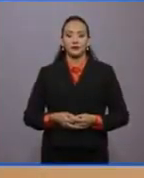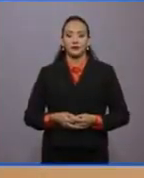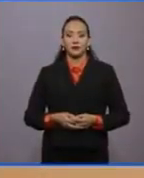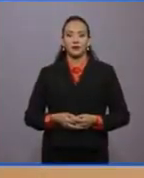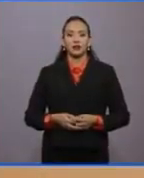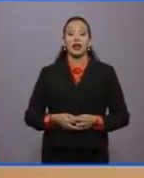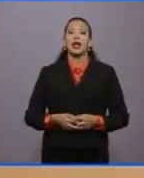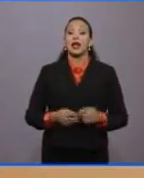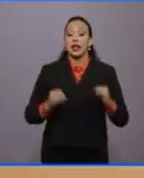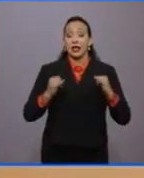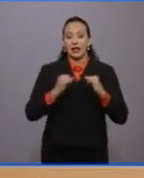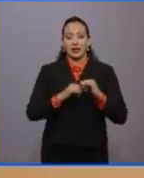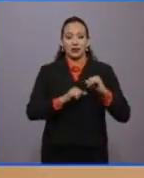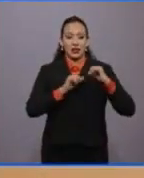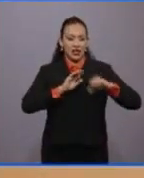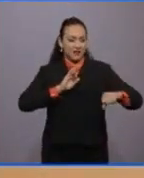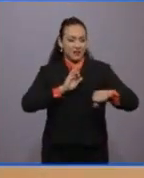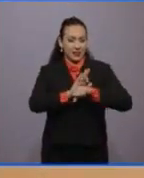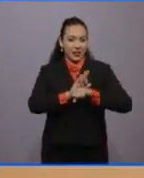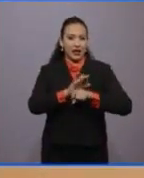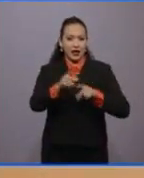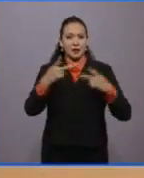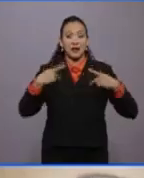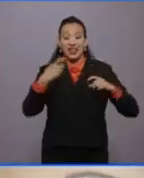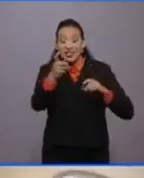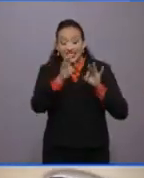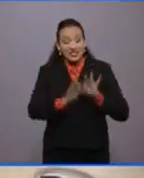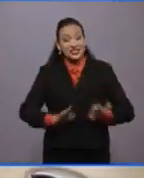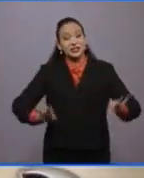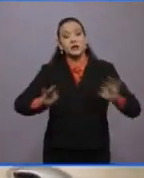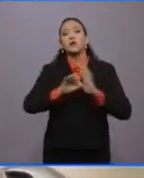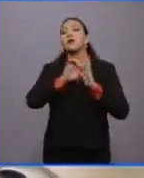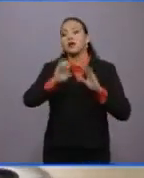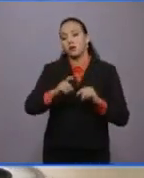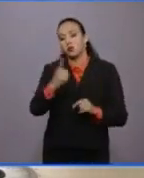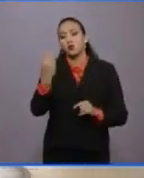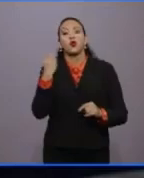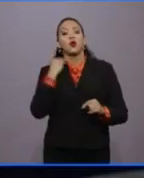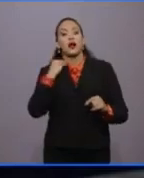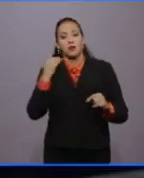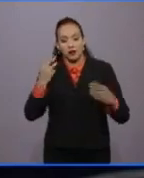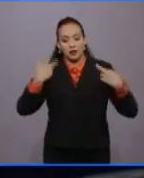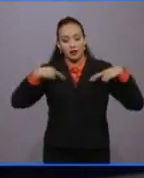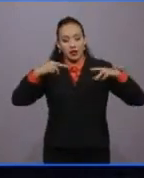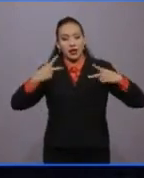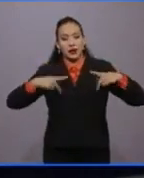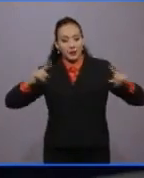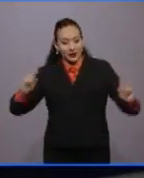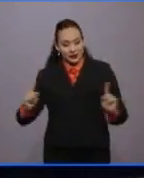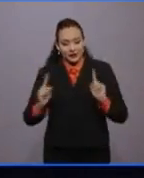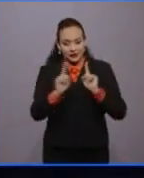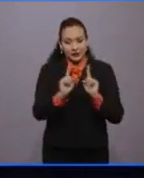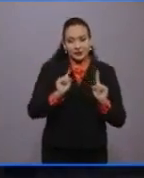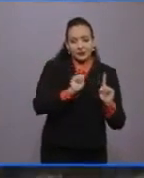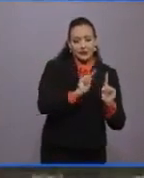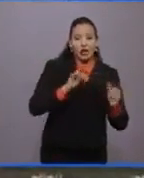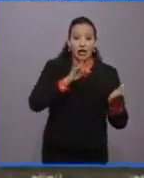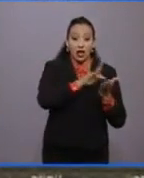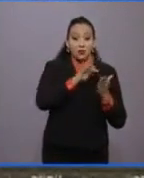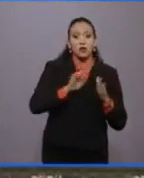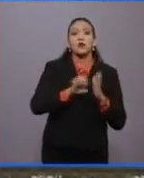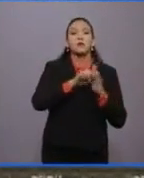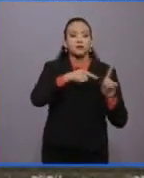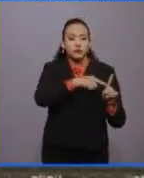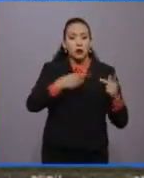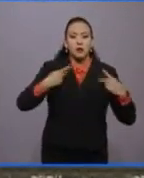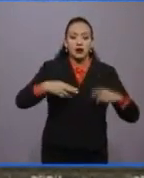La defensa especializada es fundamental para revertir situaciones de desventaja que enfrentan personas en situación de vulnerabilidad bajo